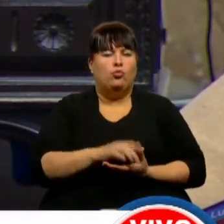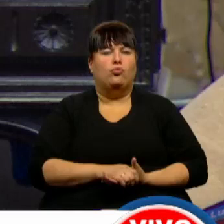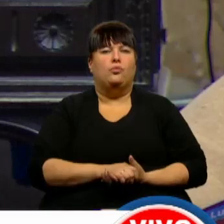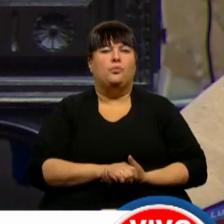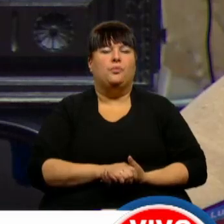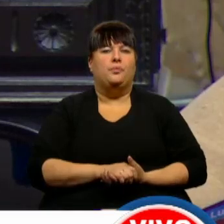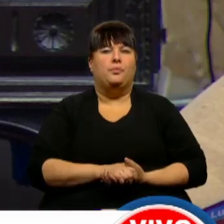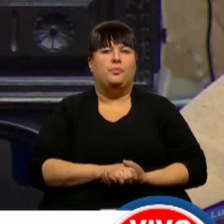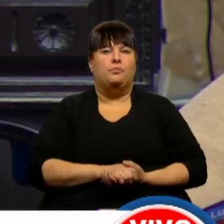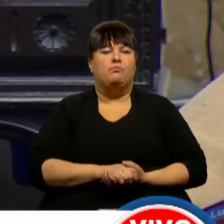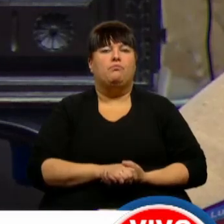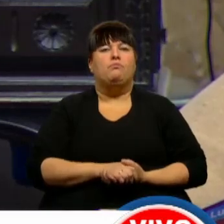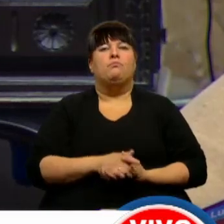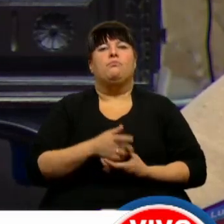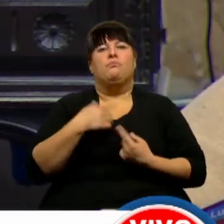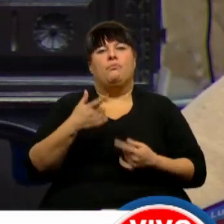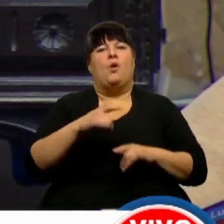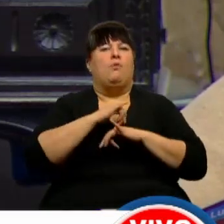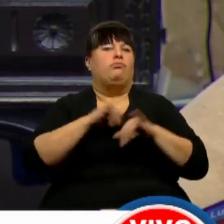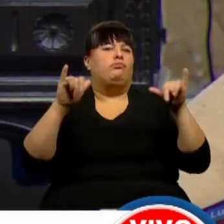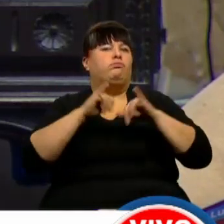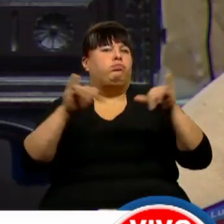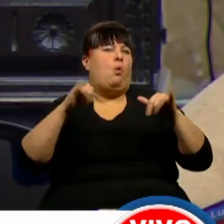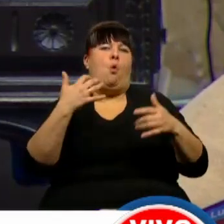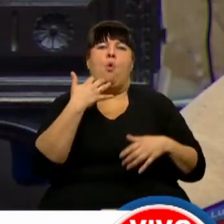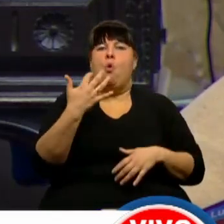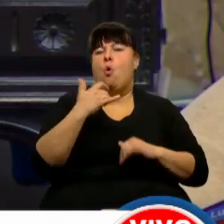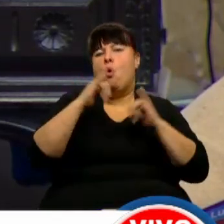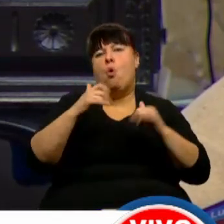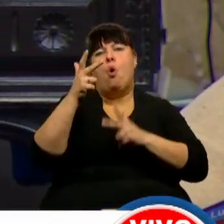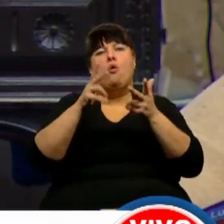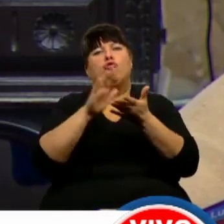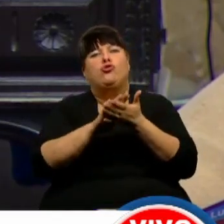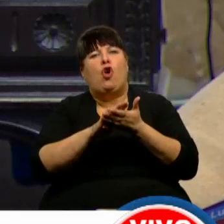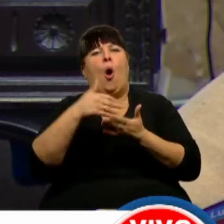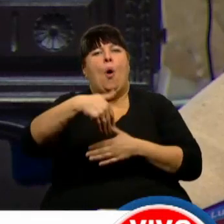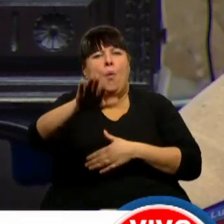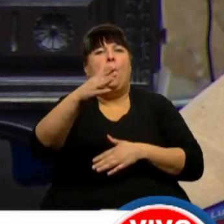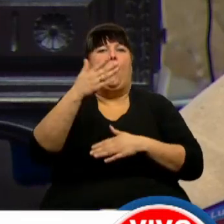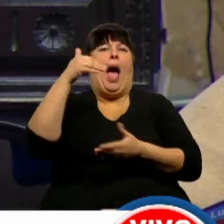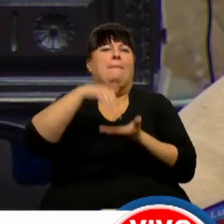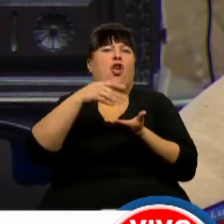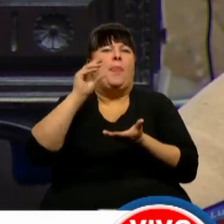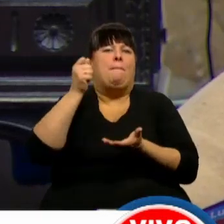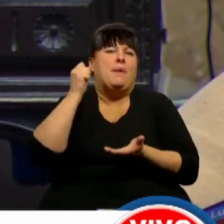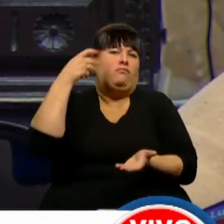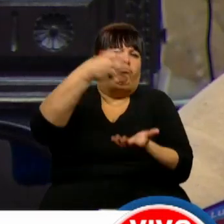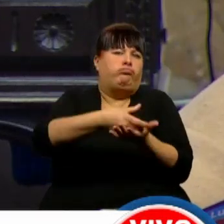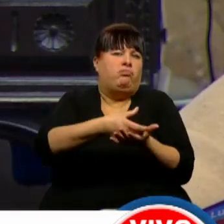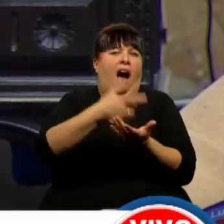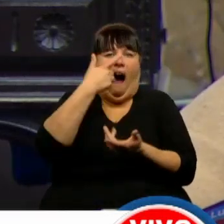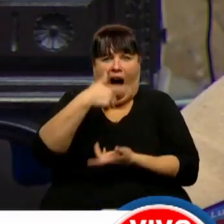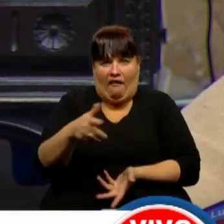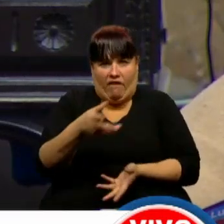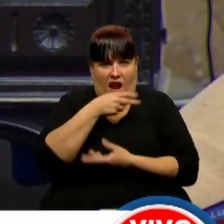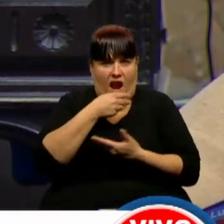y entre tantos anuncios pomposos, hablando de ejecuciones de millones de pesos que finalmente quedaron en la